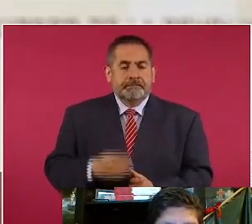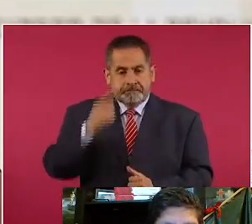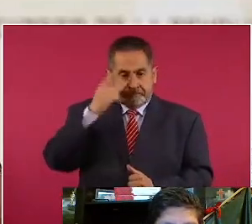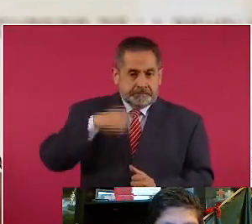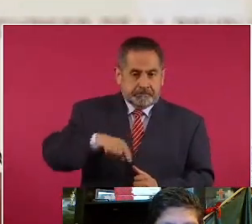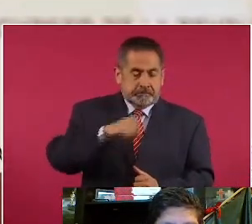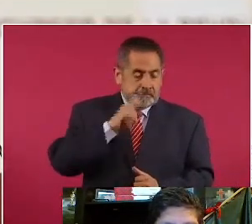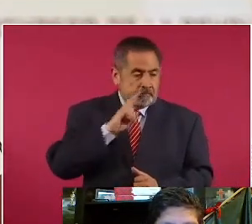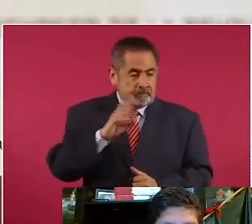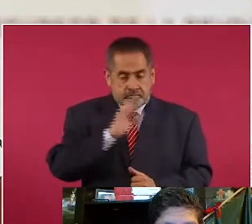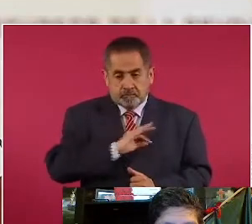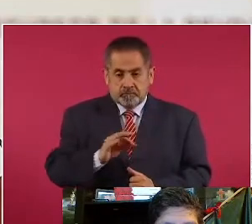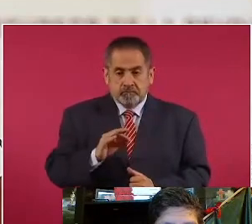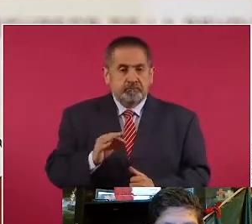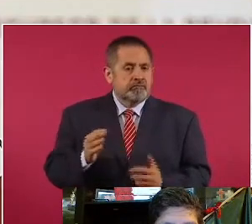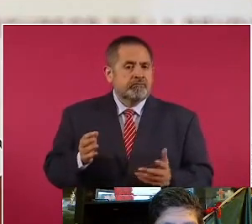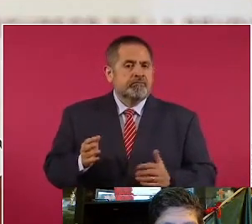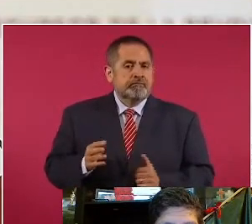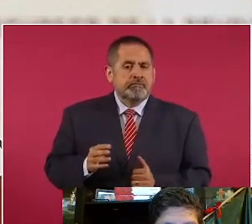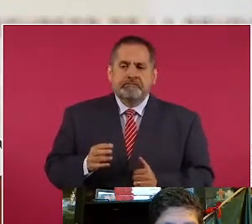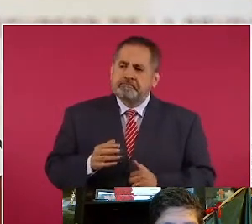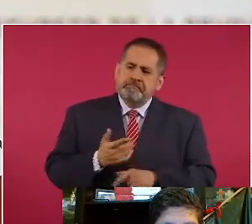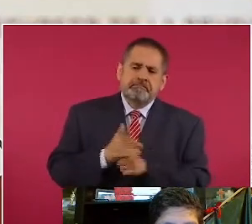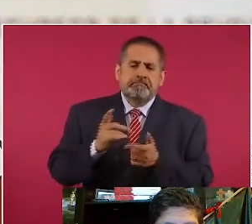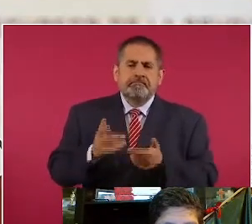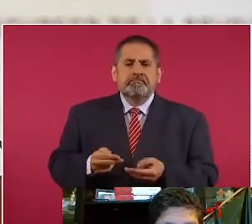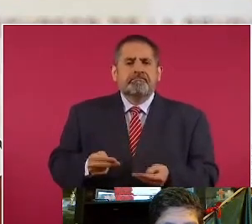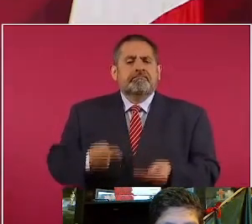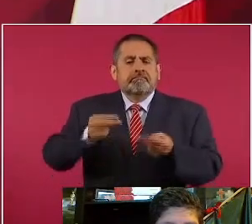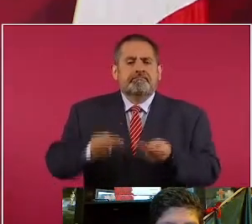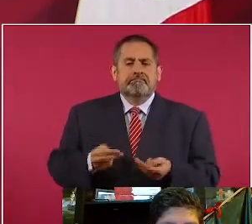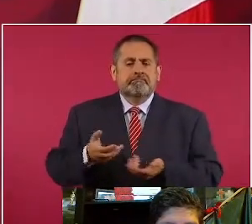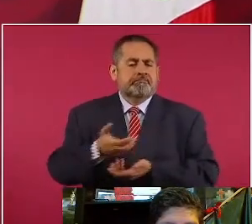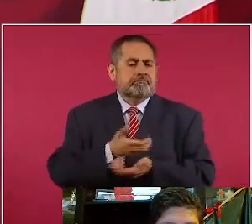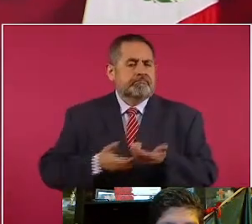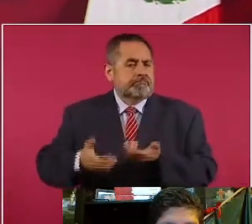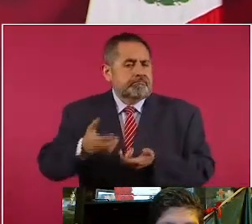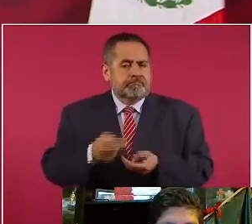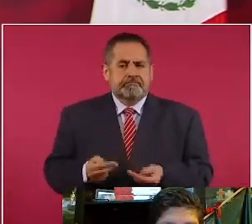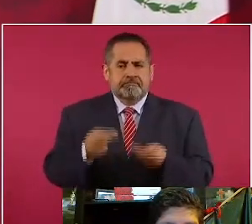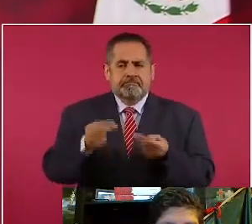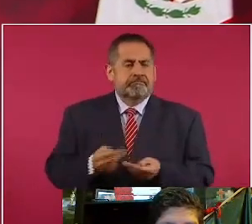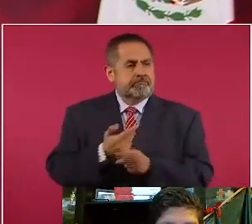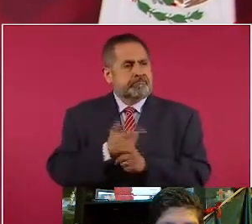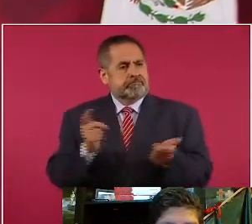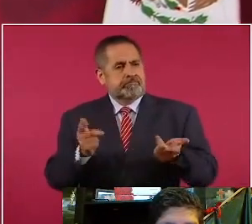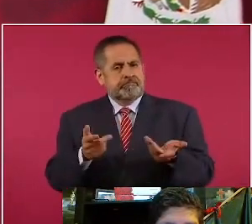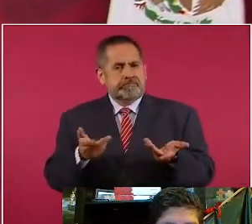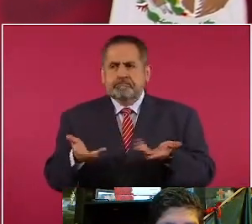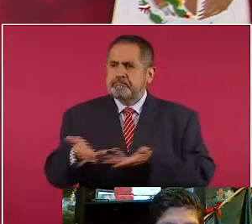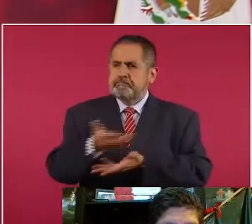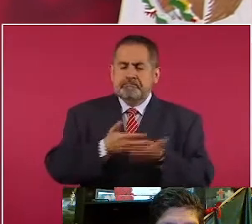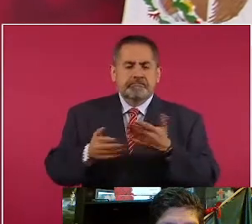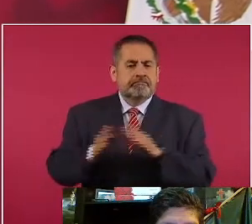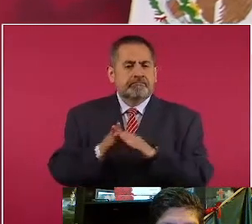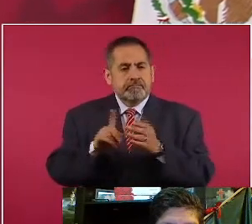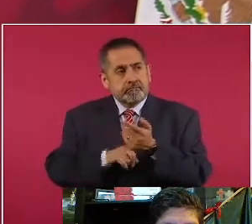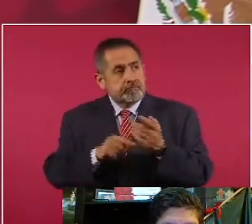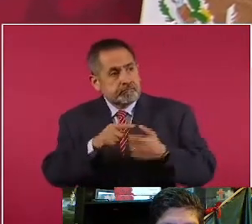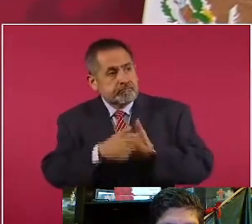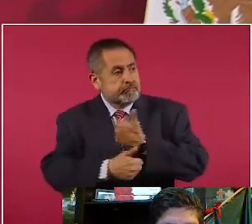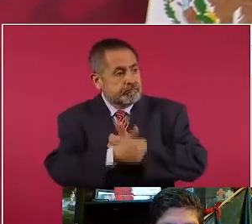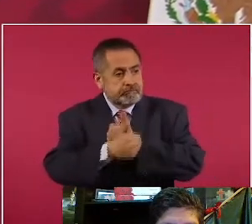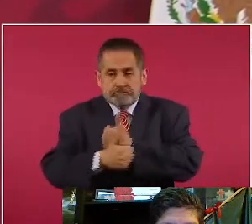que tengamos libre comercio y haya